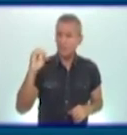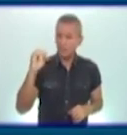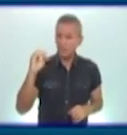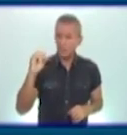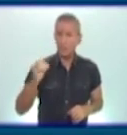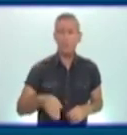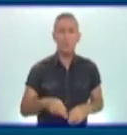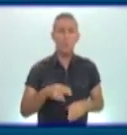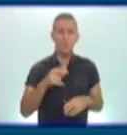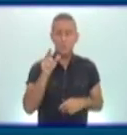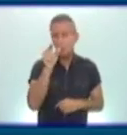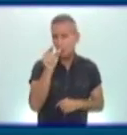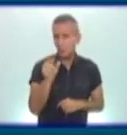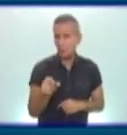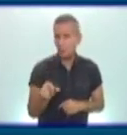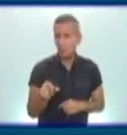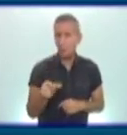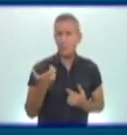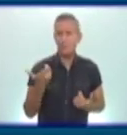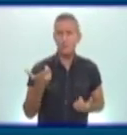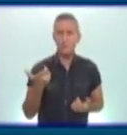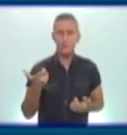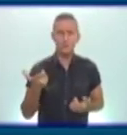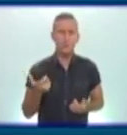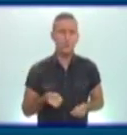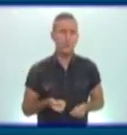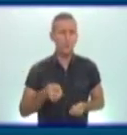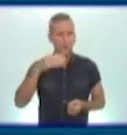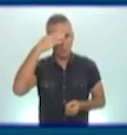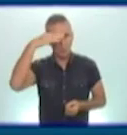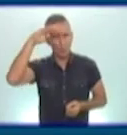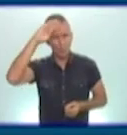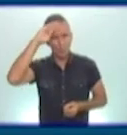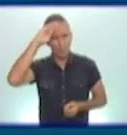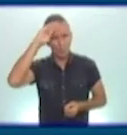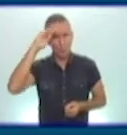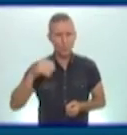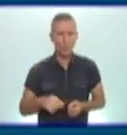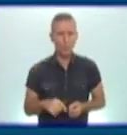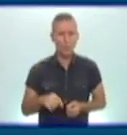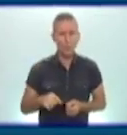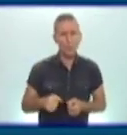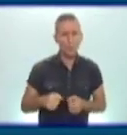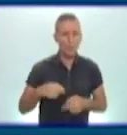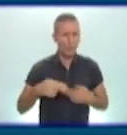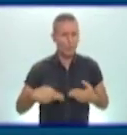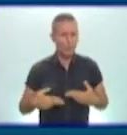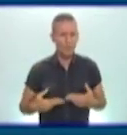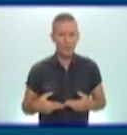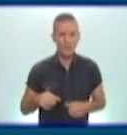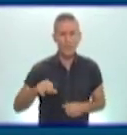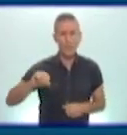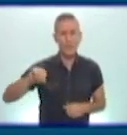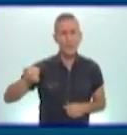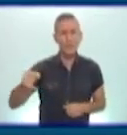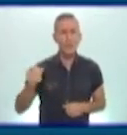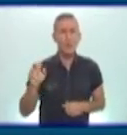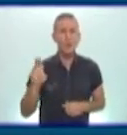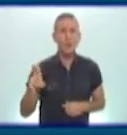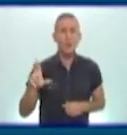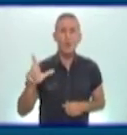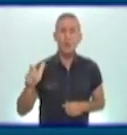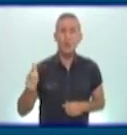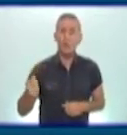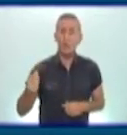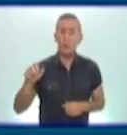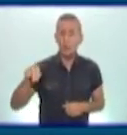cubano creado por el inolvidable Juan Padrón, al que rendimos un gran homenaje todos los niños cubanos y todos